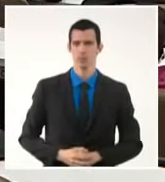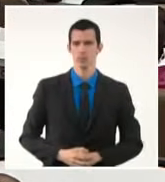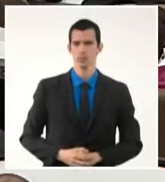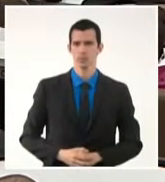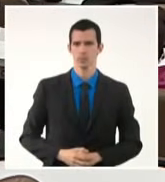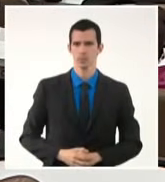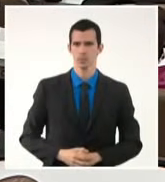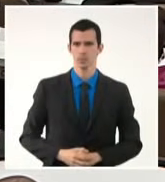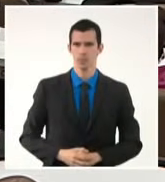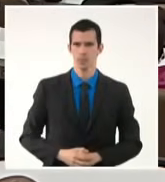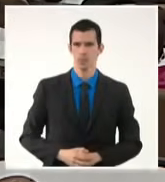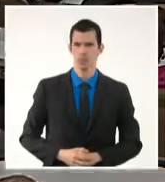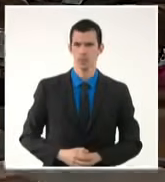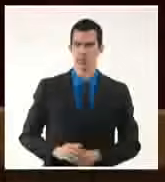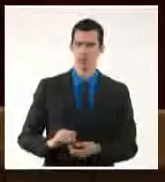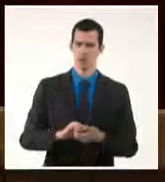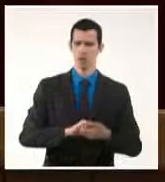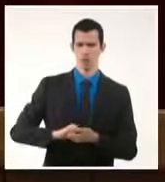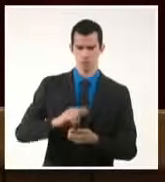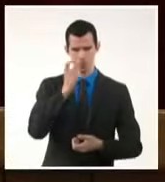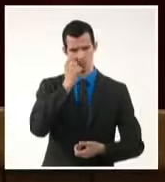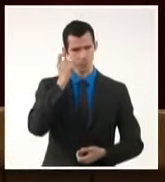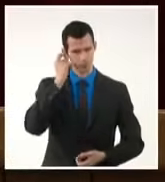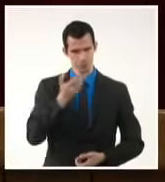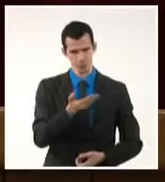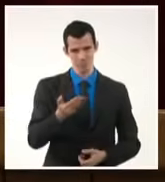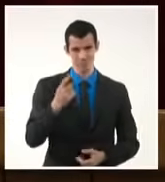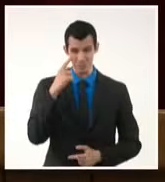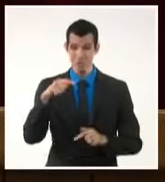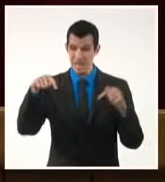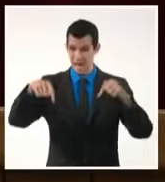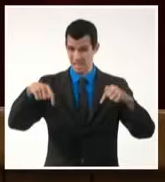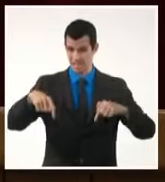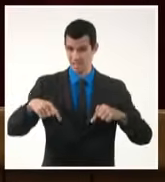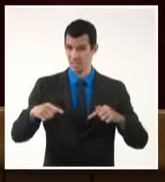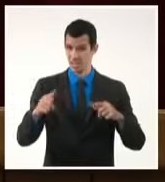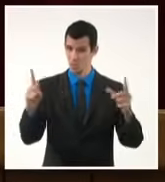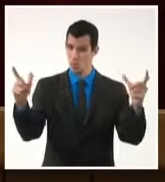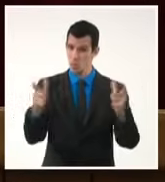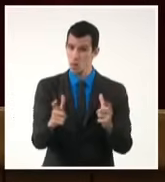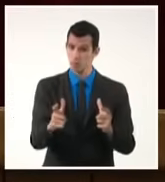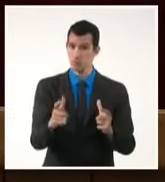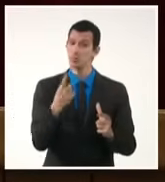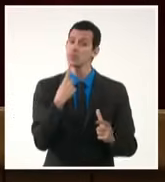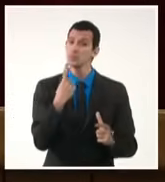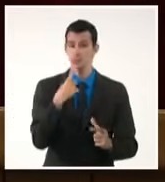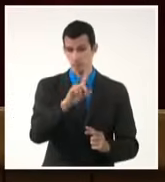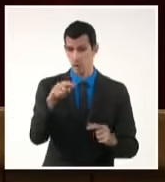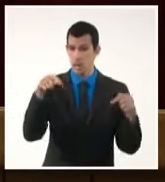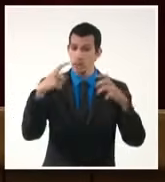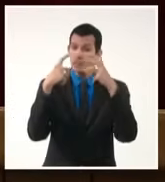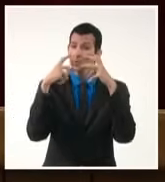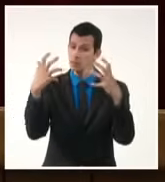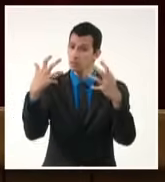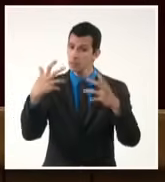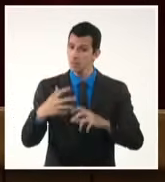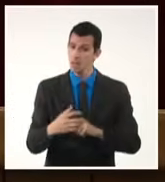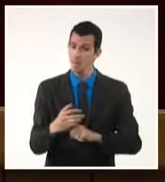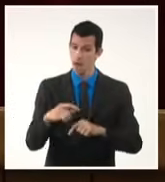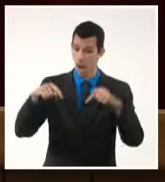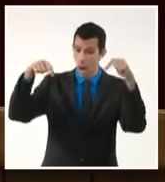testigos de decisiones cruciales. Aquí se han abordado los temas de mayor relevancia para el presente y el futuro de la